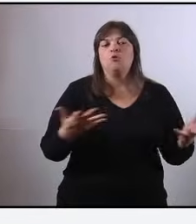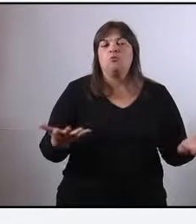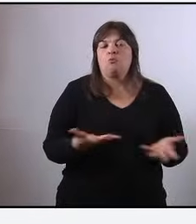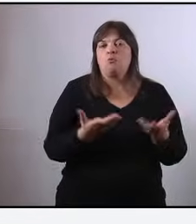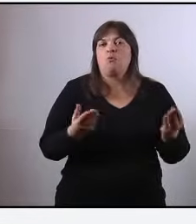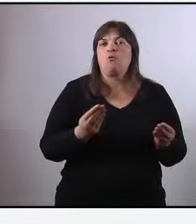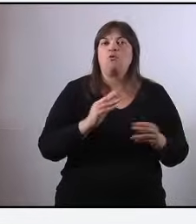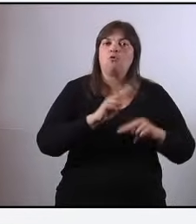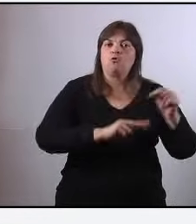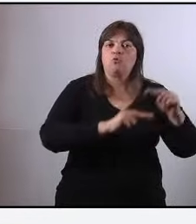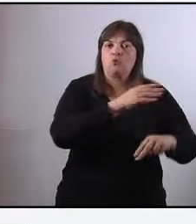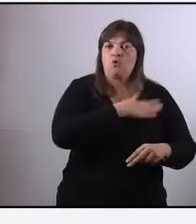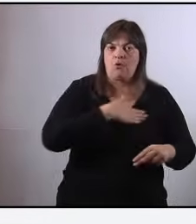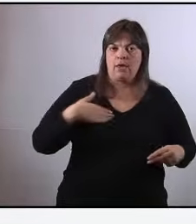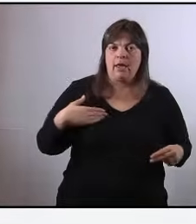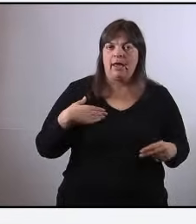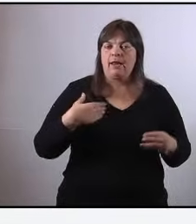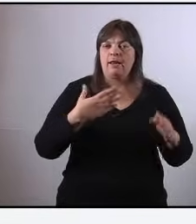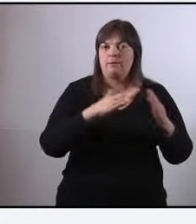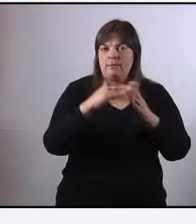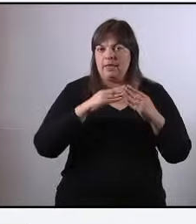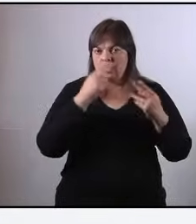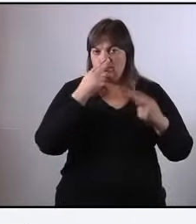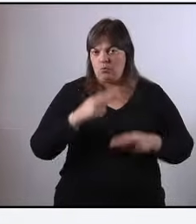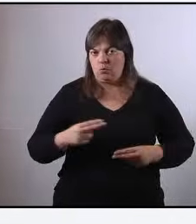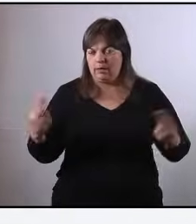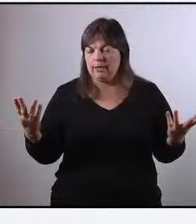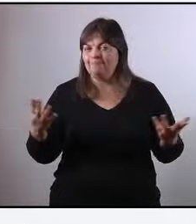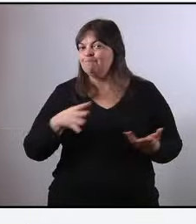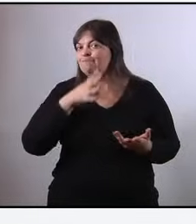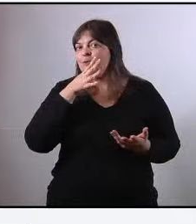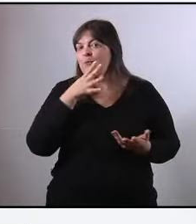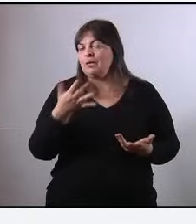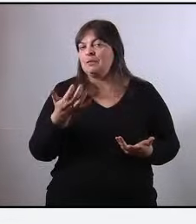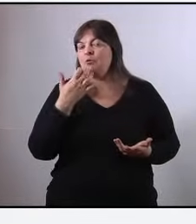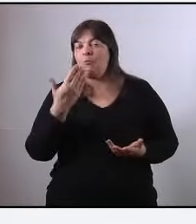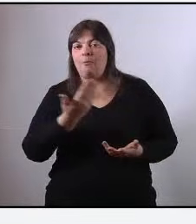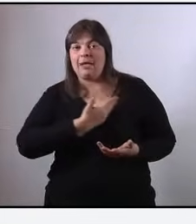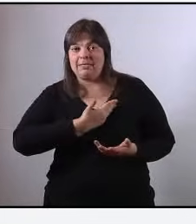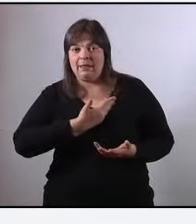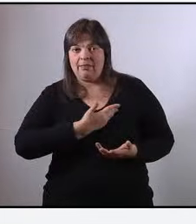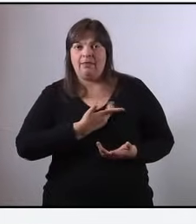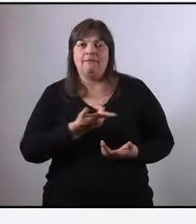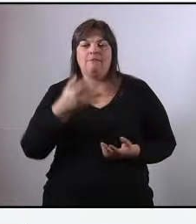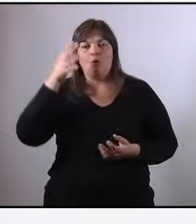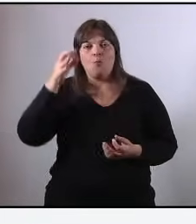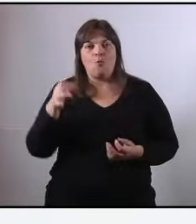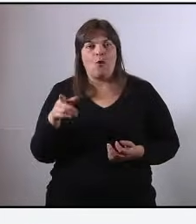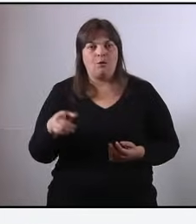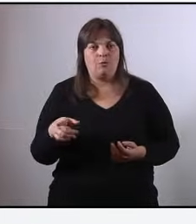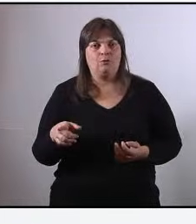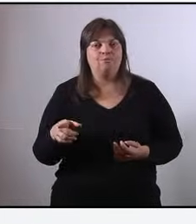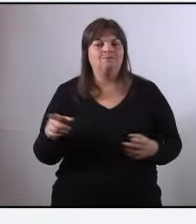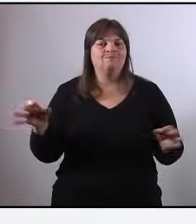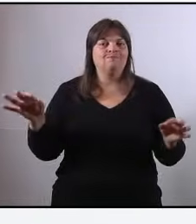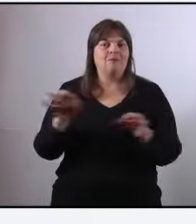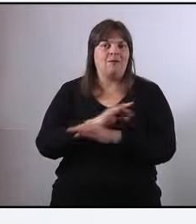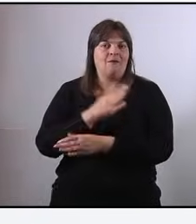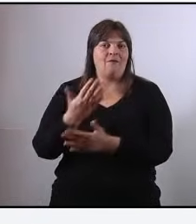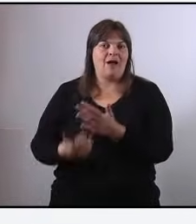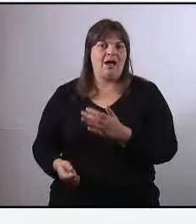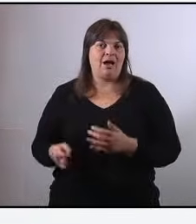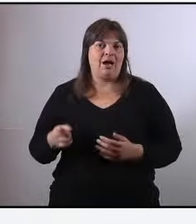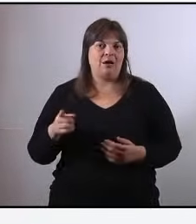esa construcción de viviendas públicas. Lo que ha sucedido en Plasencia es que el municipio se ha equivocado a la hora